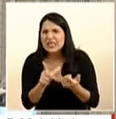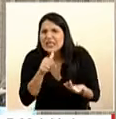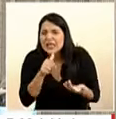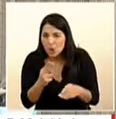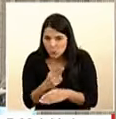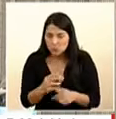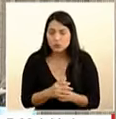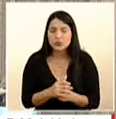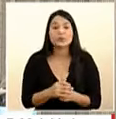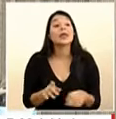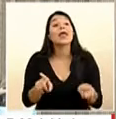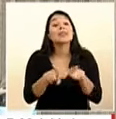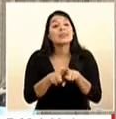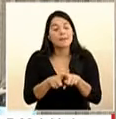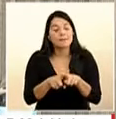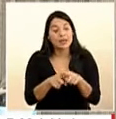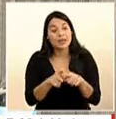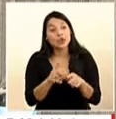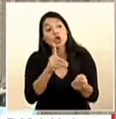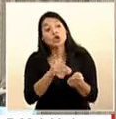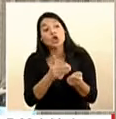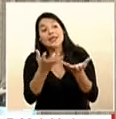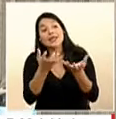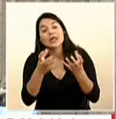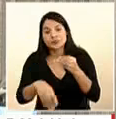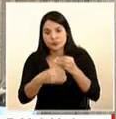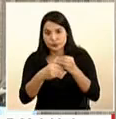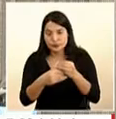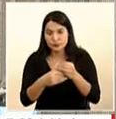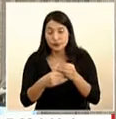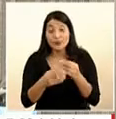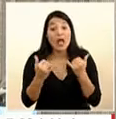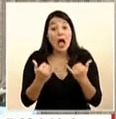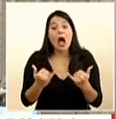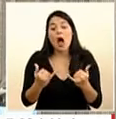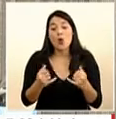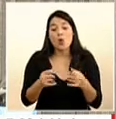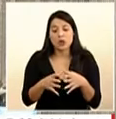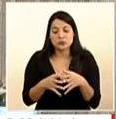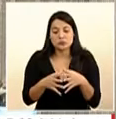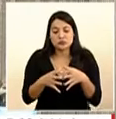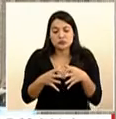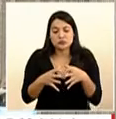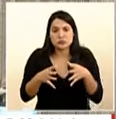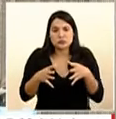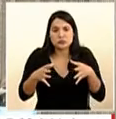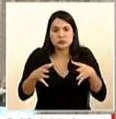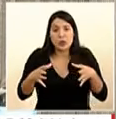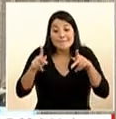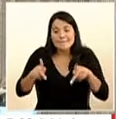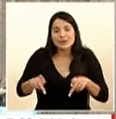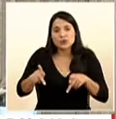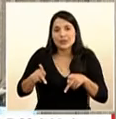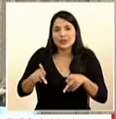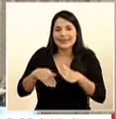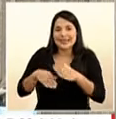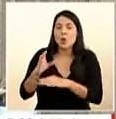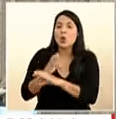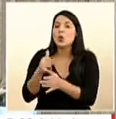aunar esta consulta llevamos un crecimiento diario de personas en cuidados intensivos